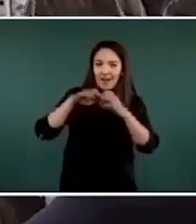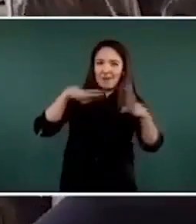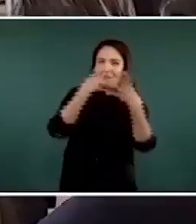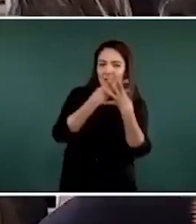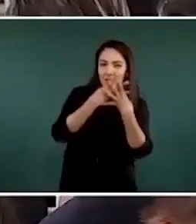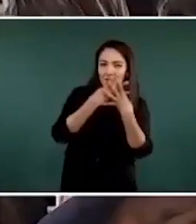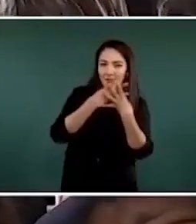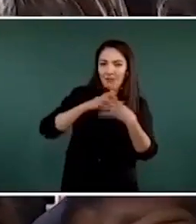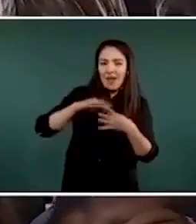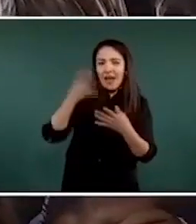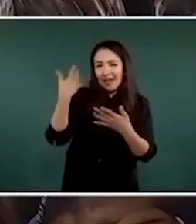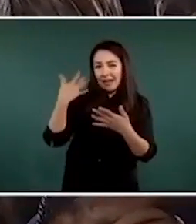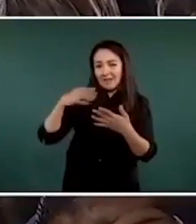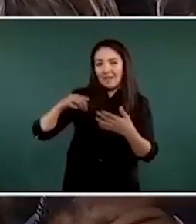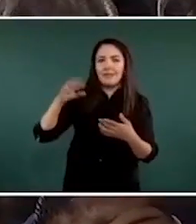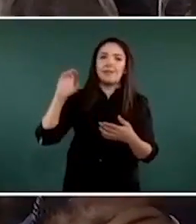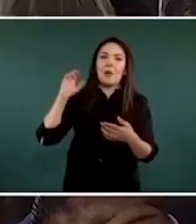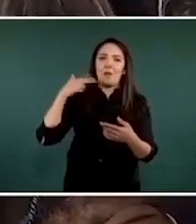Está